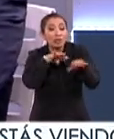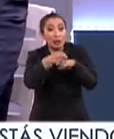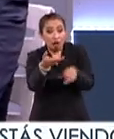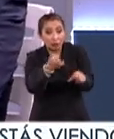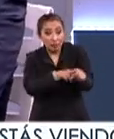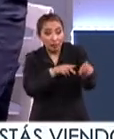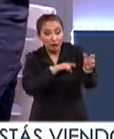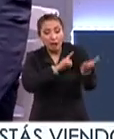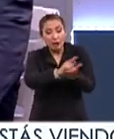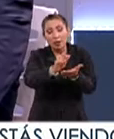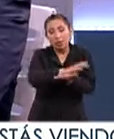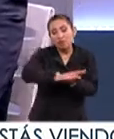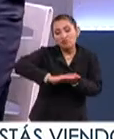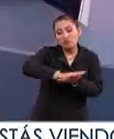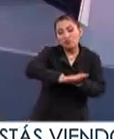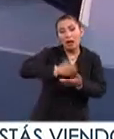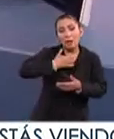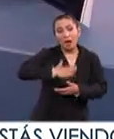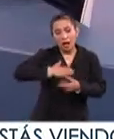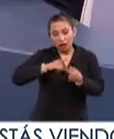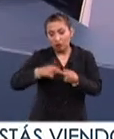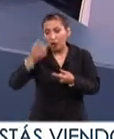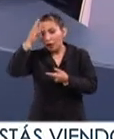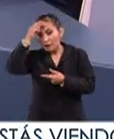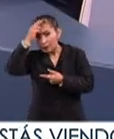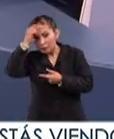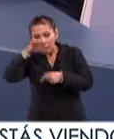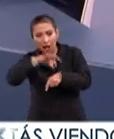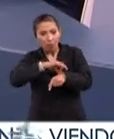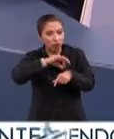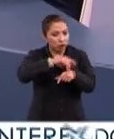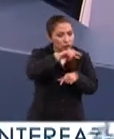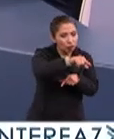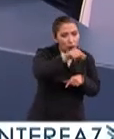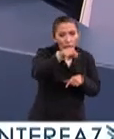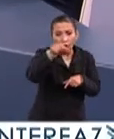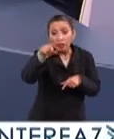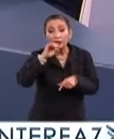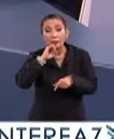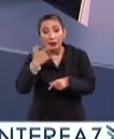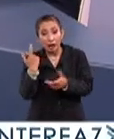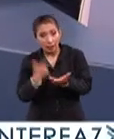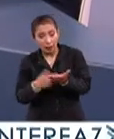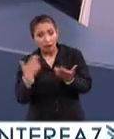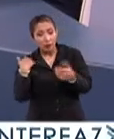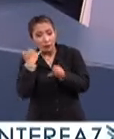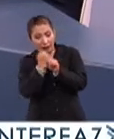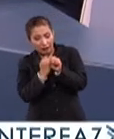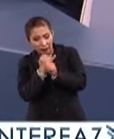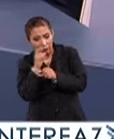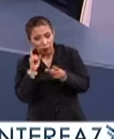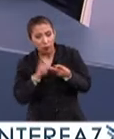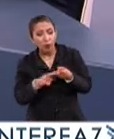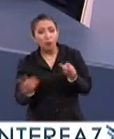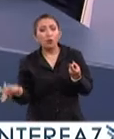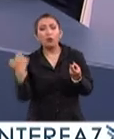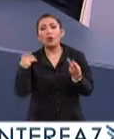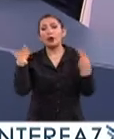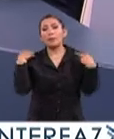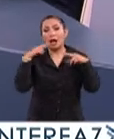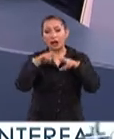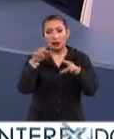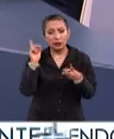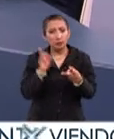hospital limpiando los baños, la enfermera, el médico, pero también el académico, el